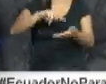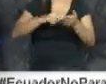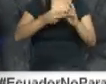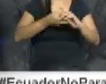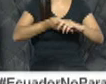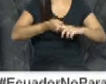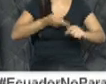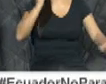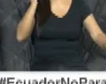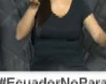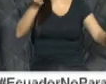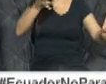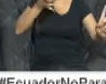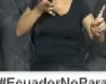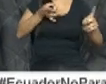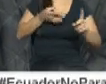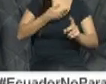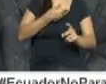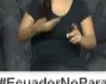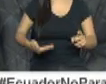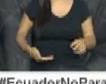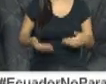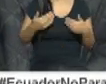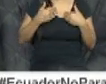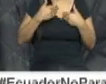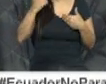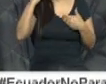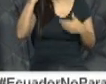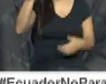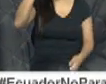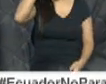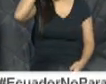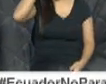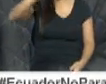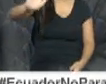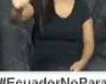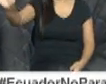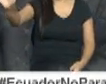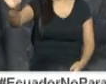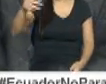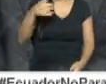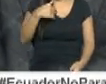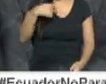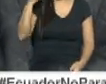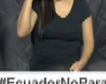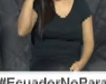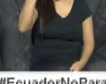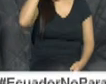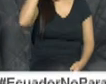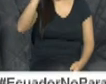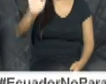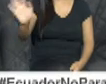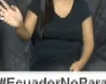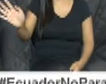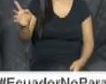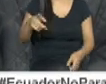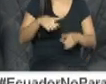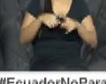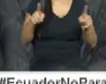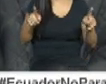de Estado. Sería lo más torpe que pudiera hacer una institución en este momento. Yo creo que el